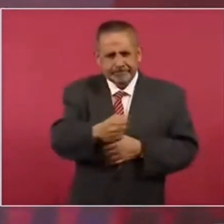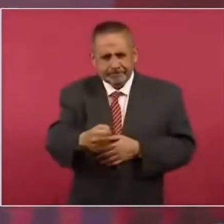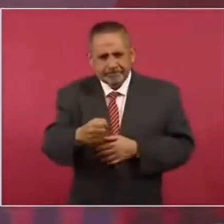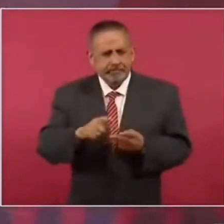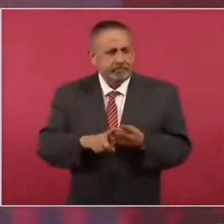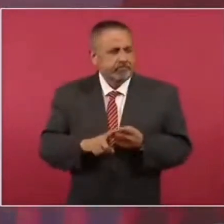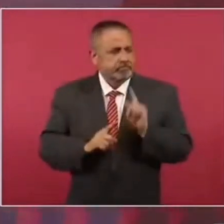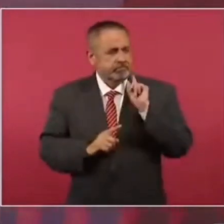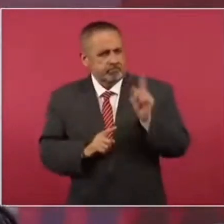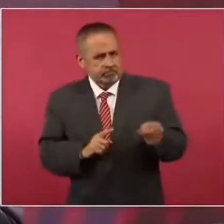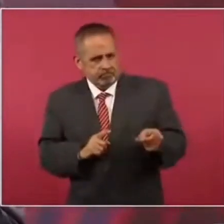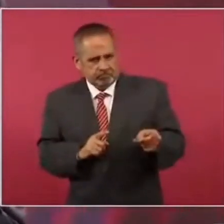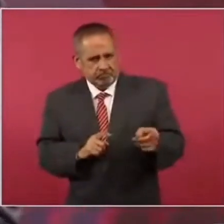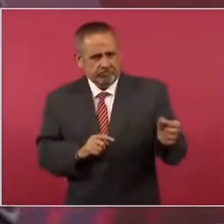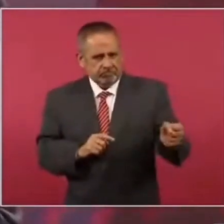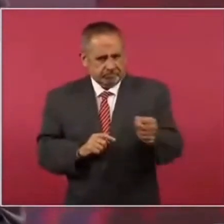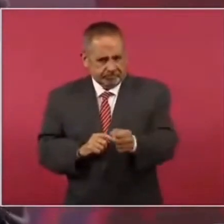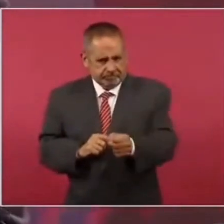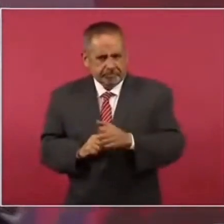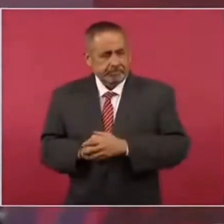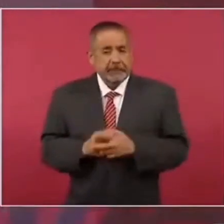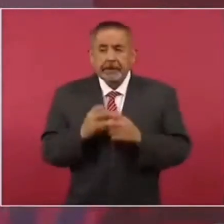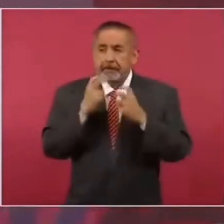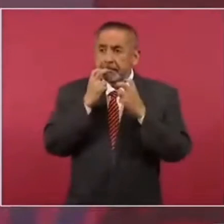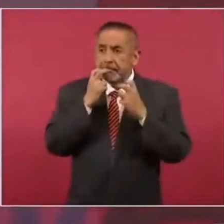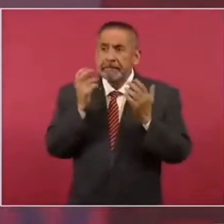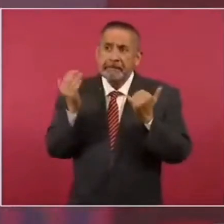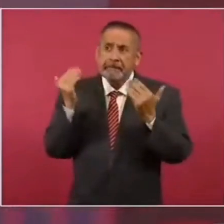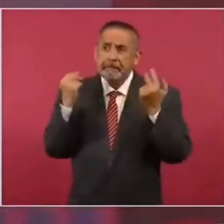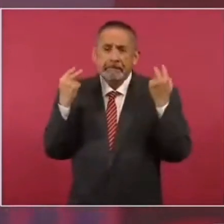el dedazo, el acarreo,